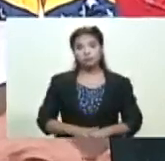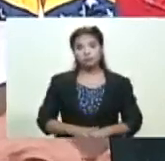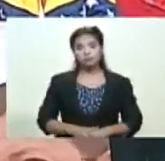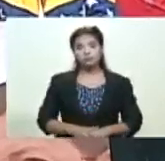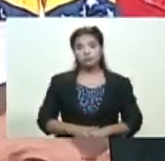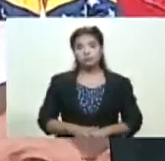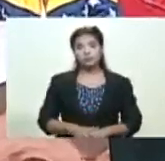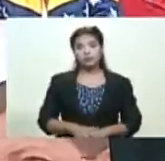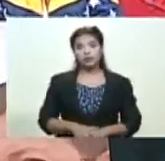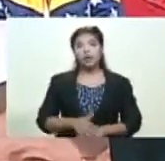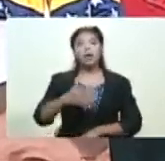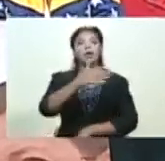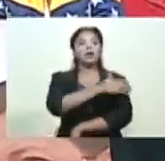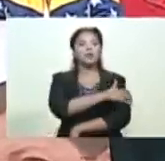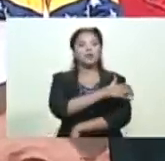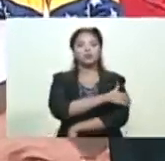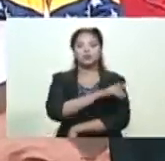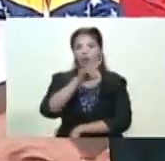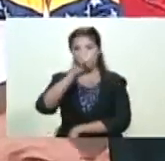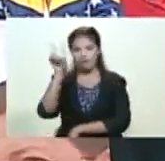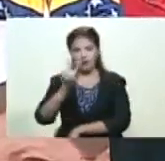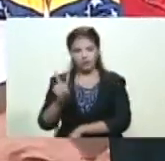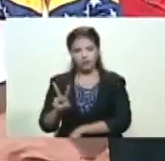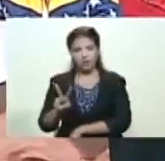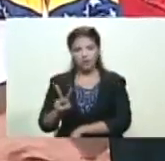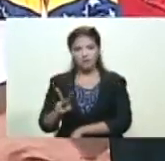y la derecha venezolana